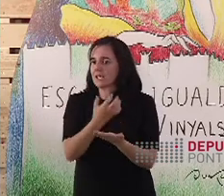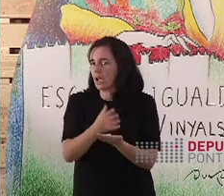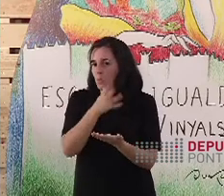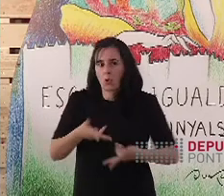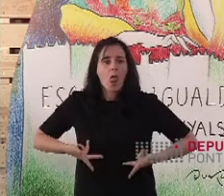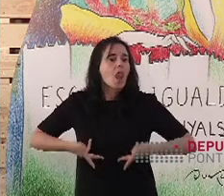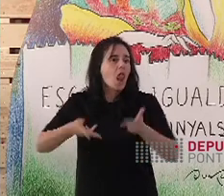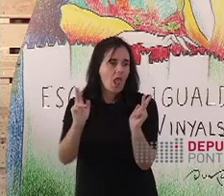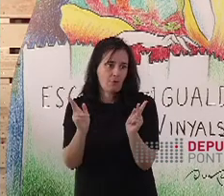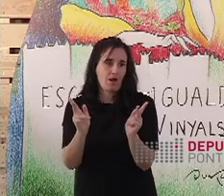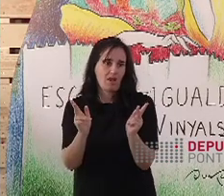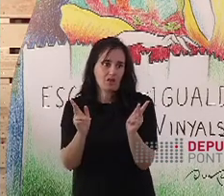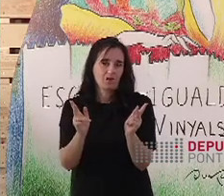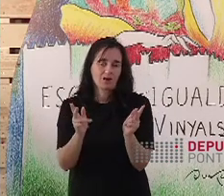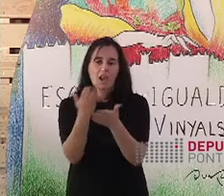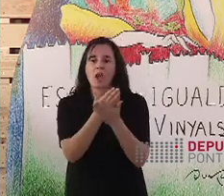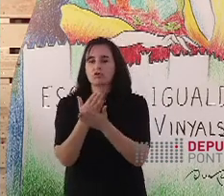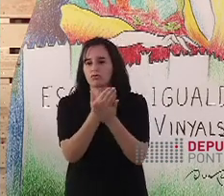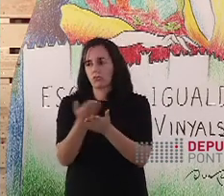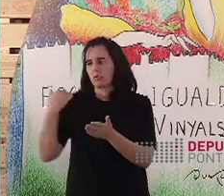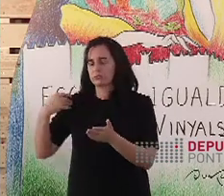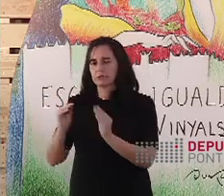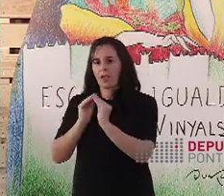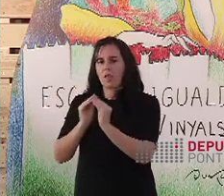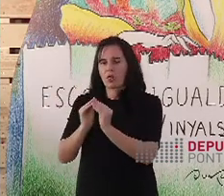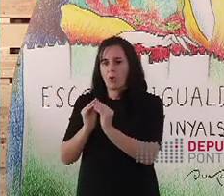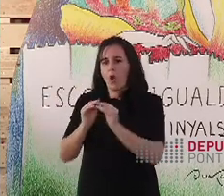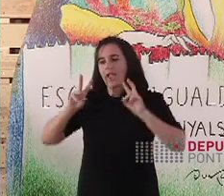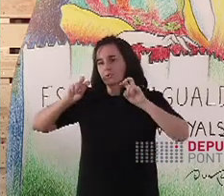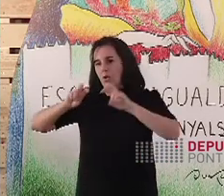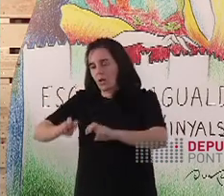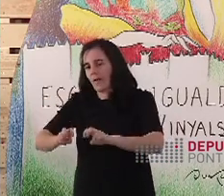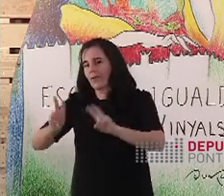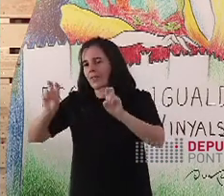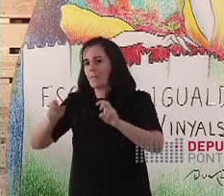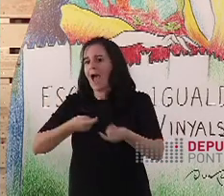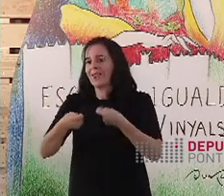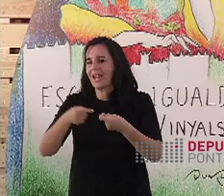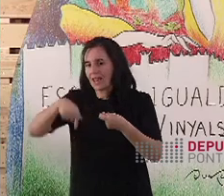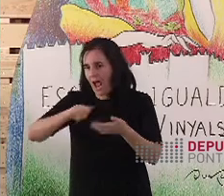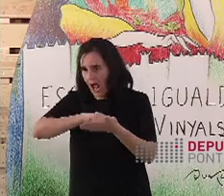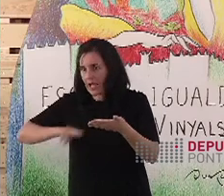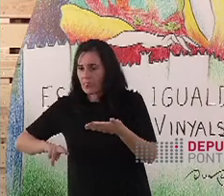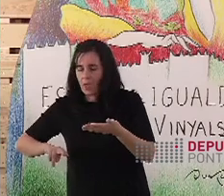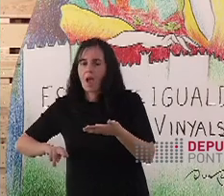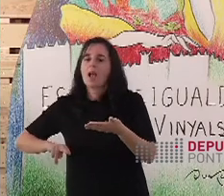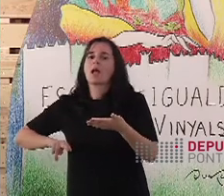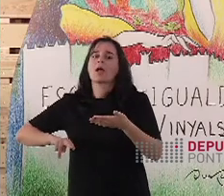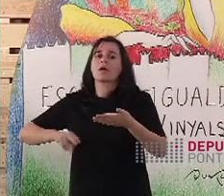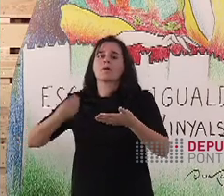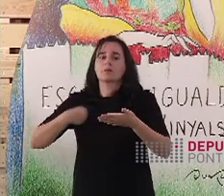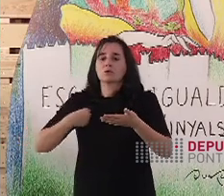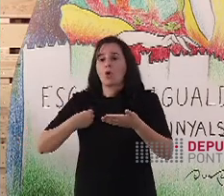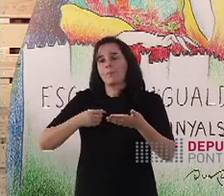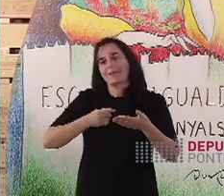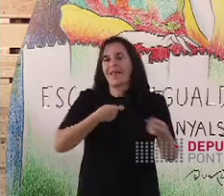libre, que é o estudio que se fixo exploratorio de trata de persoas en Galicia, que non só está circunscrito a